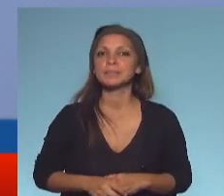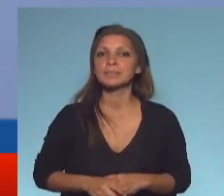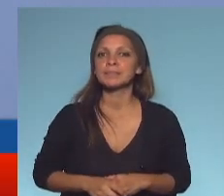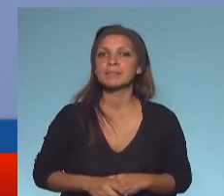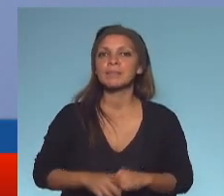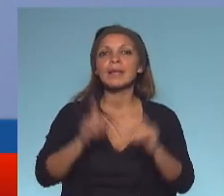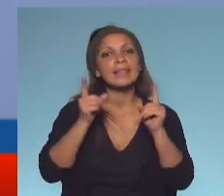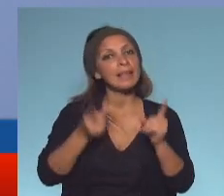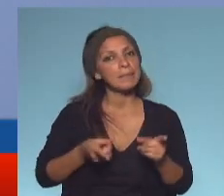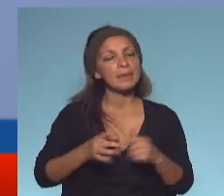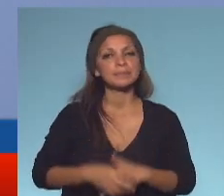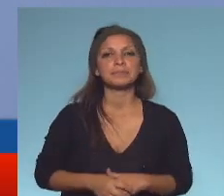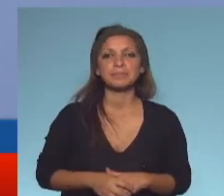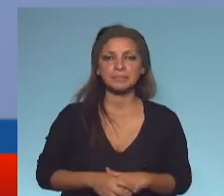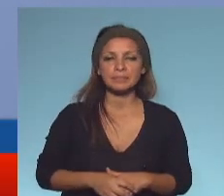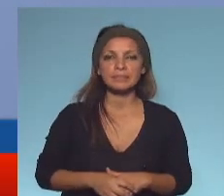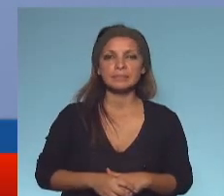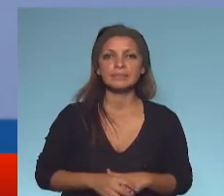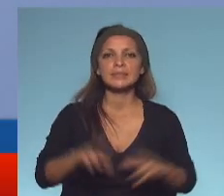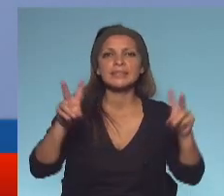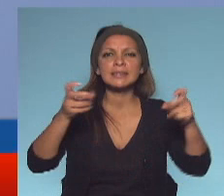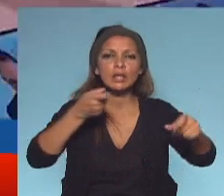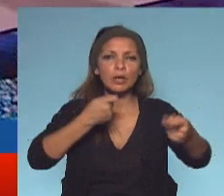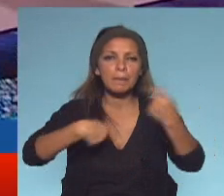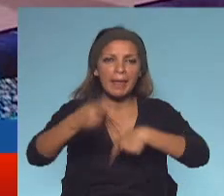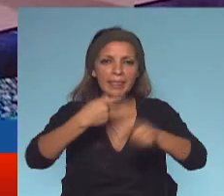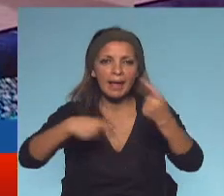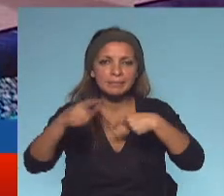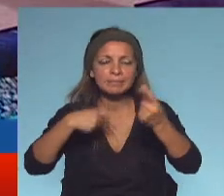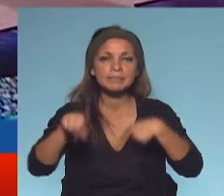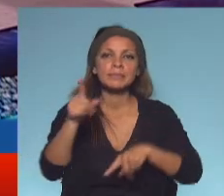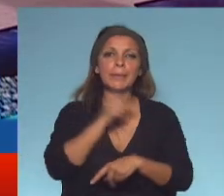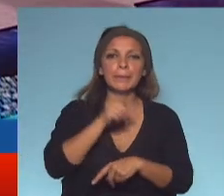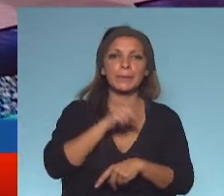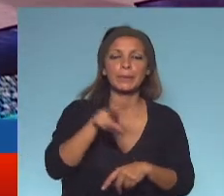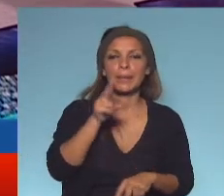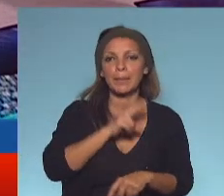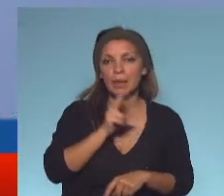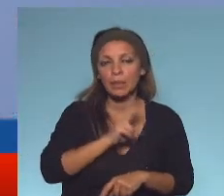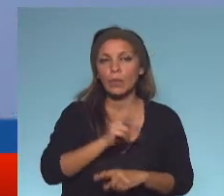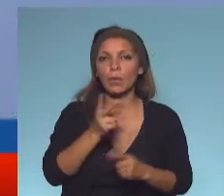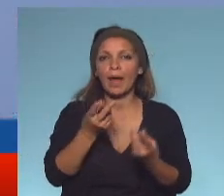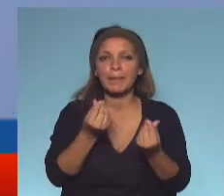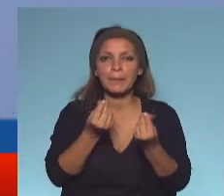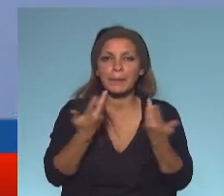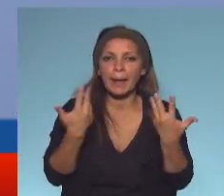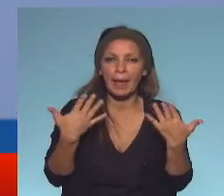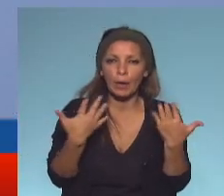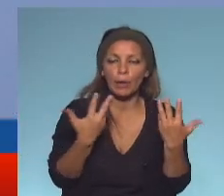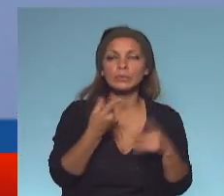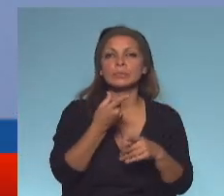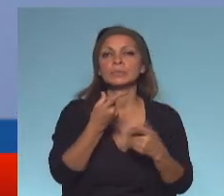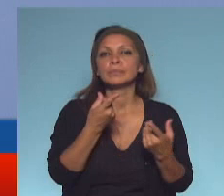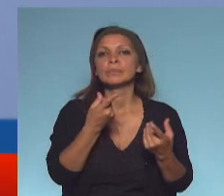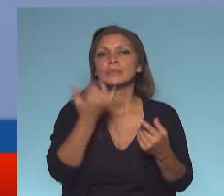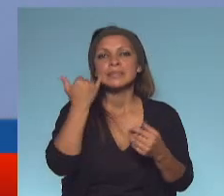lugar, la cuestión de la comercialización de frutas y verduras, alimentos frescos. Se ha puesto ya en marcha